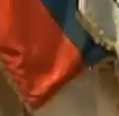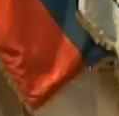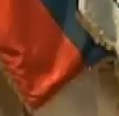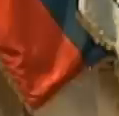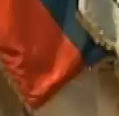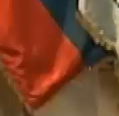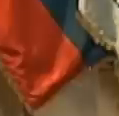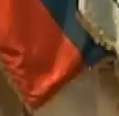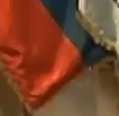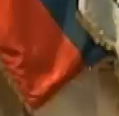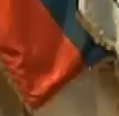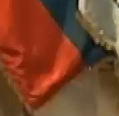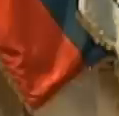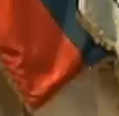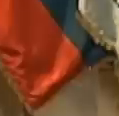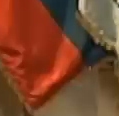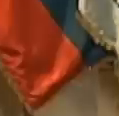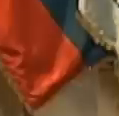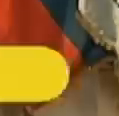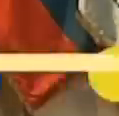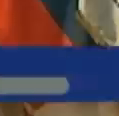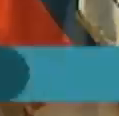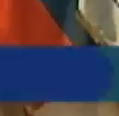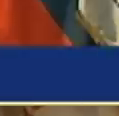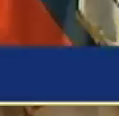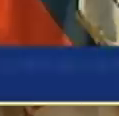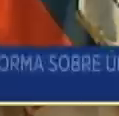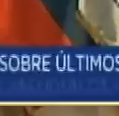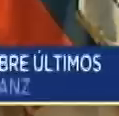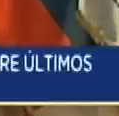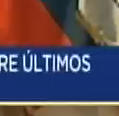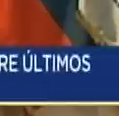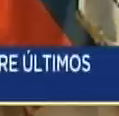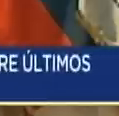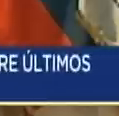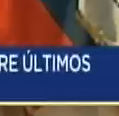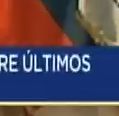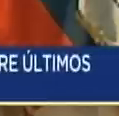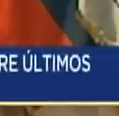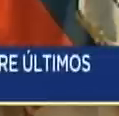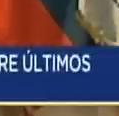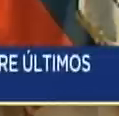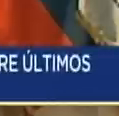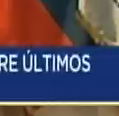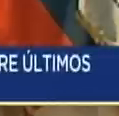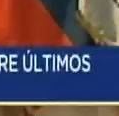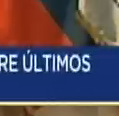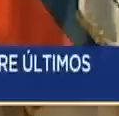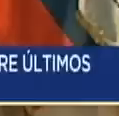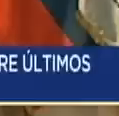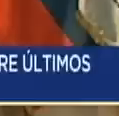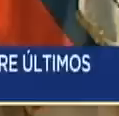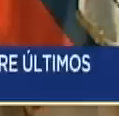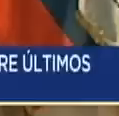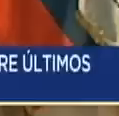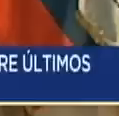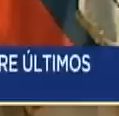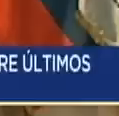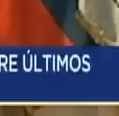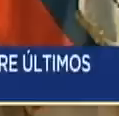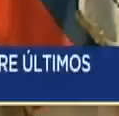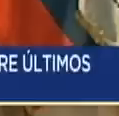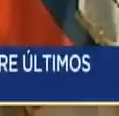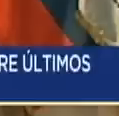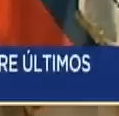el abominable caso de la desaparición y muerte de Carlos Lanz. En tal sentido, quiero